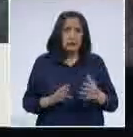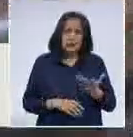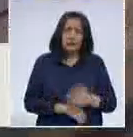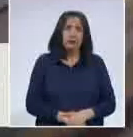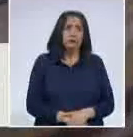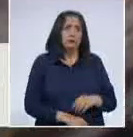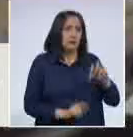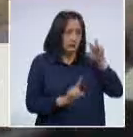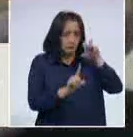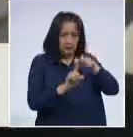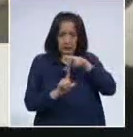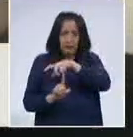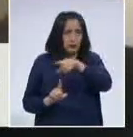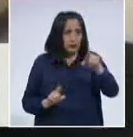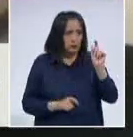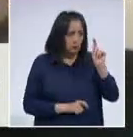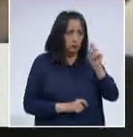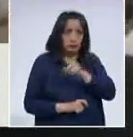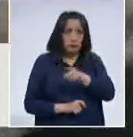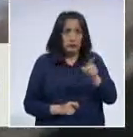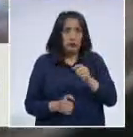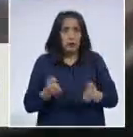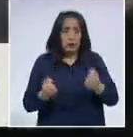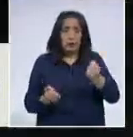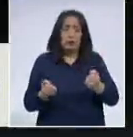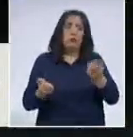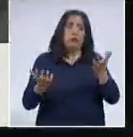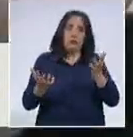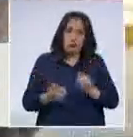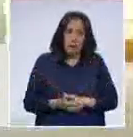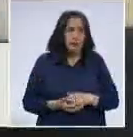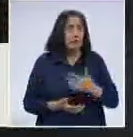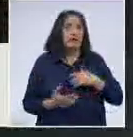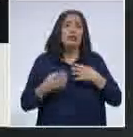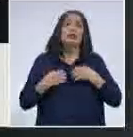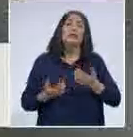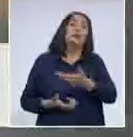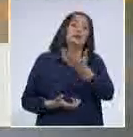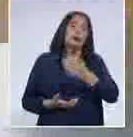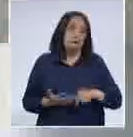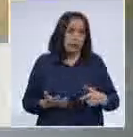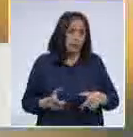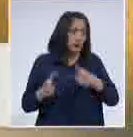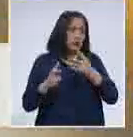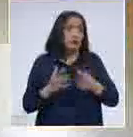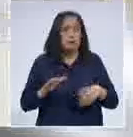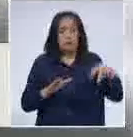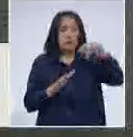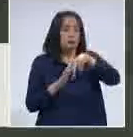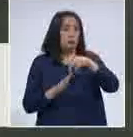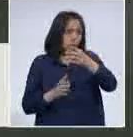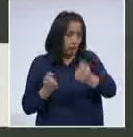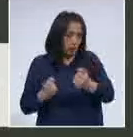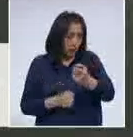Ante la mirada de los indignados testigos, el chofer tuvo el descaro de reclamarle a la autoridad por qué subió sobre su